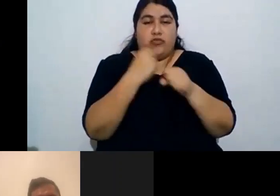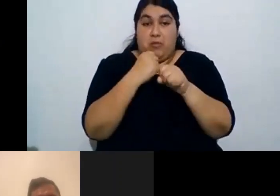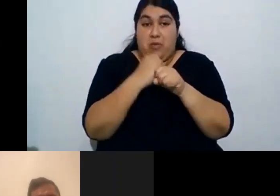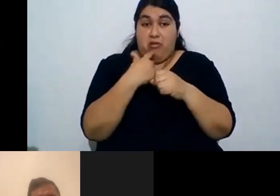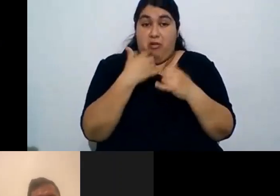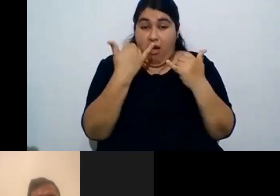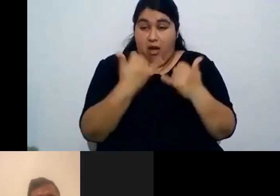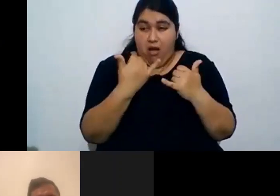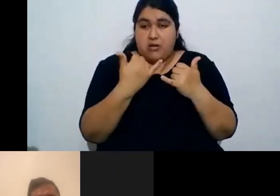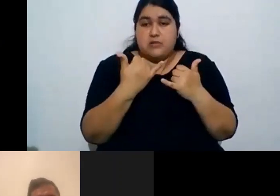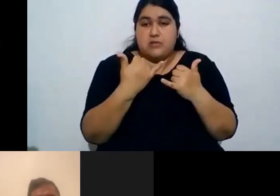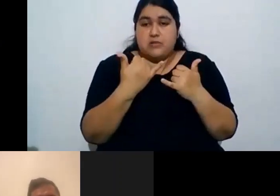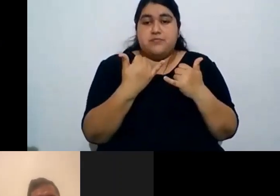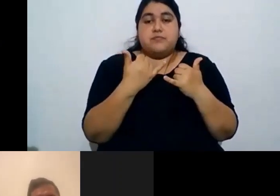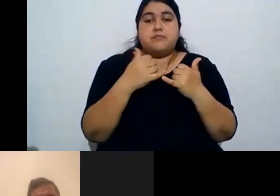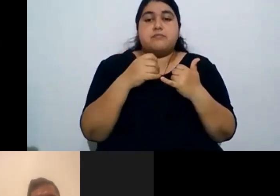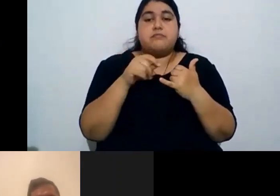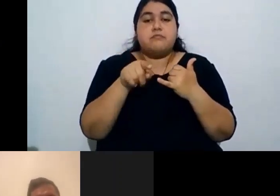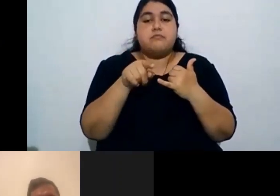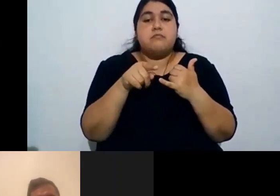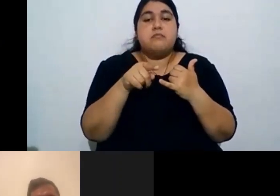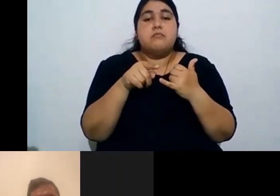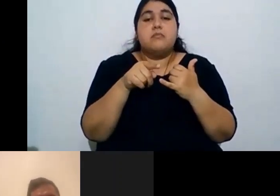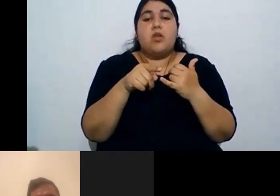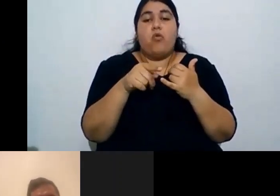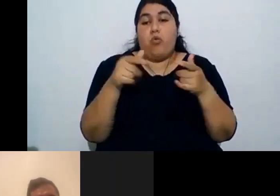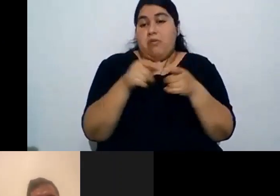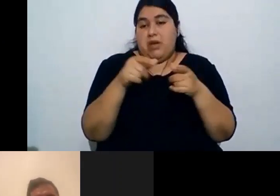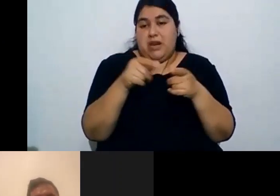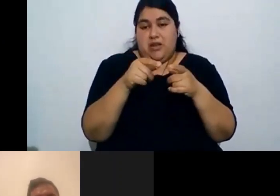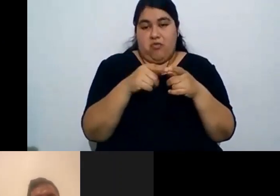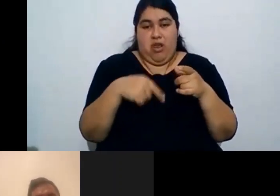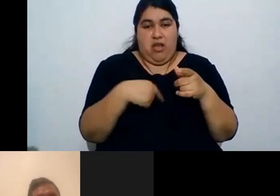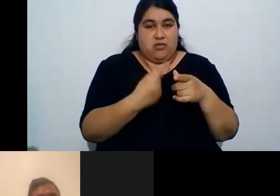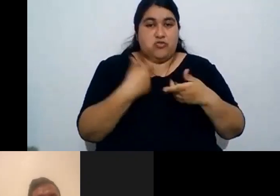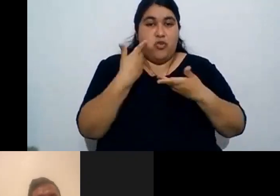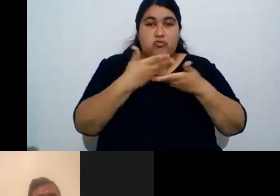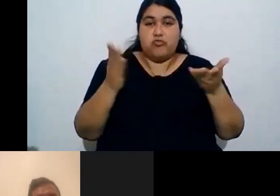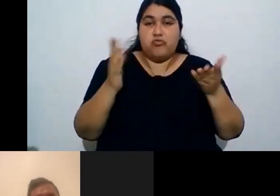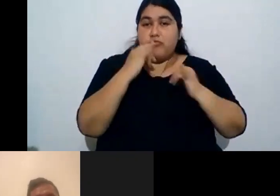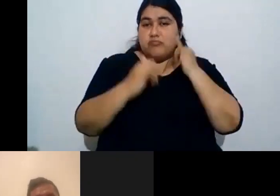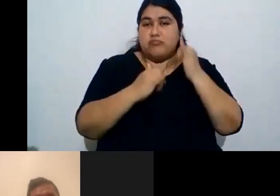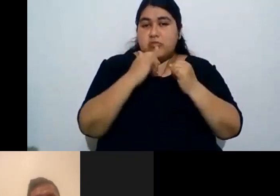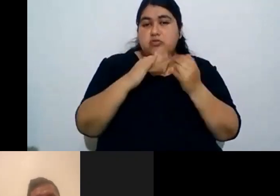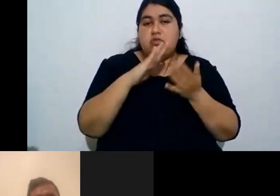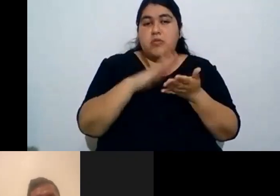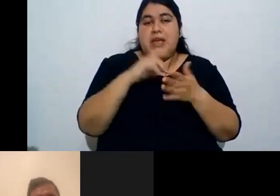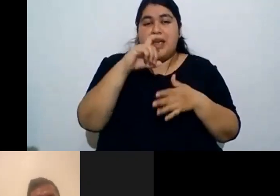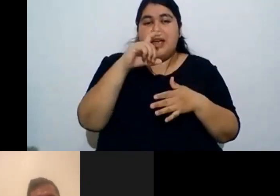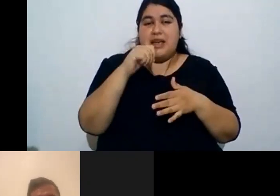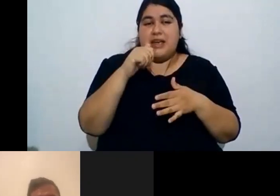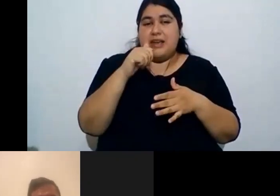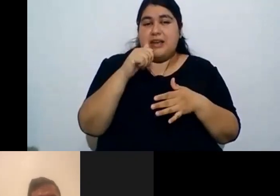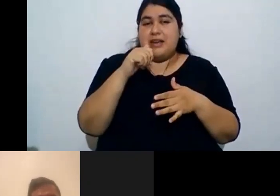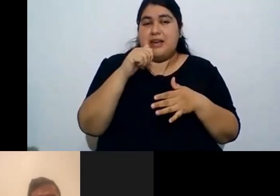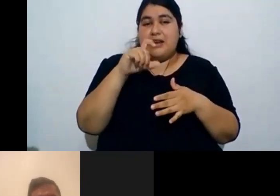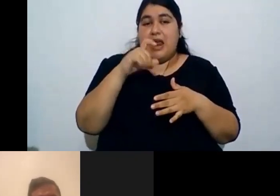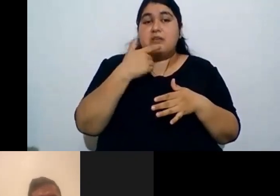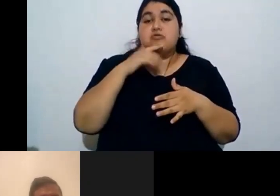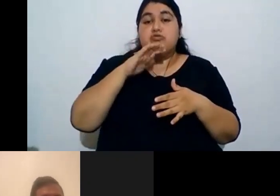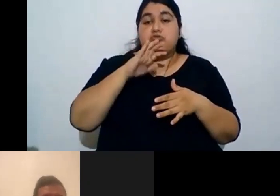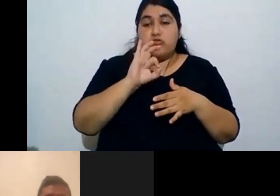como un documental, un tipo de ponencias que hicimos con la Claxo hace unos días. Se llama